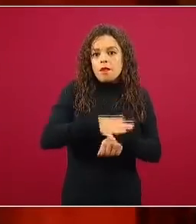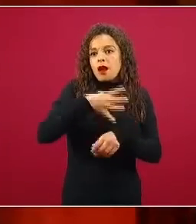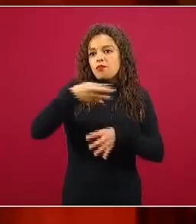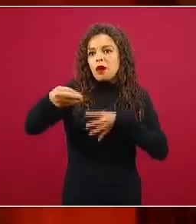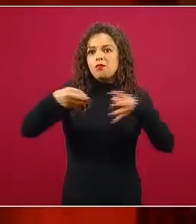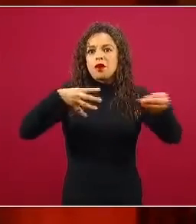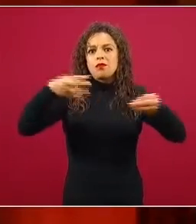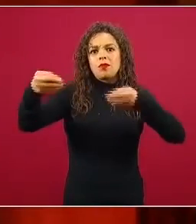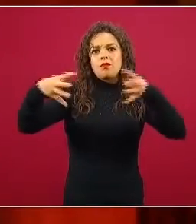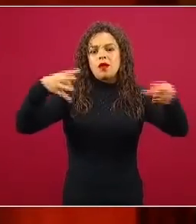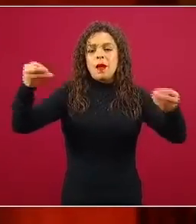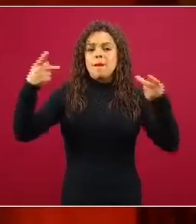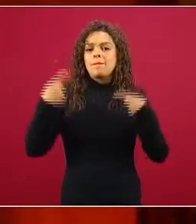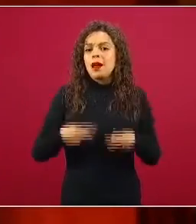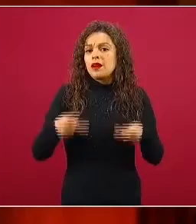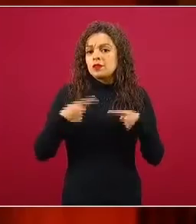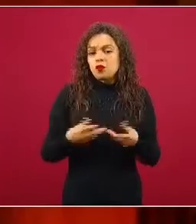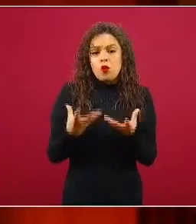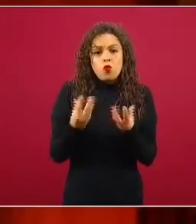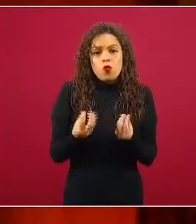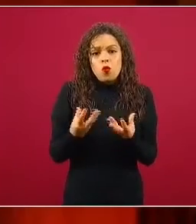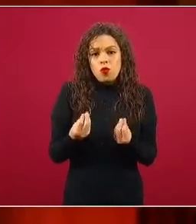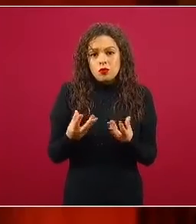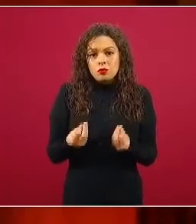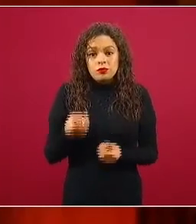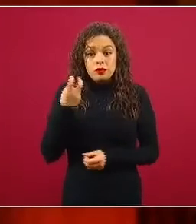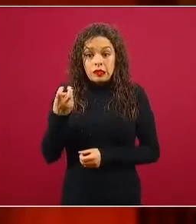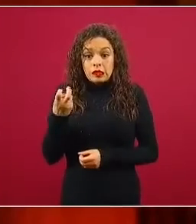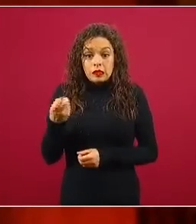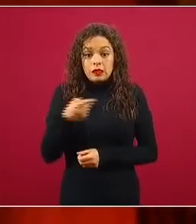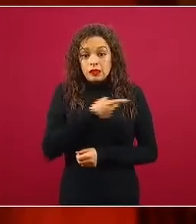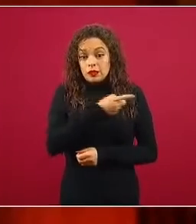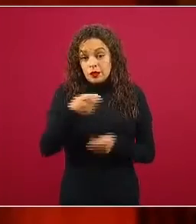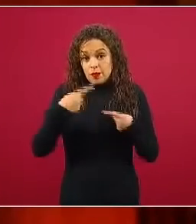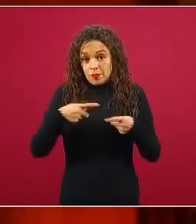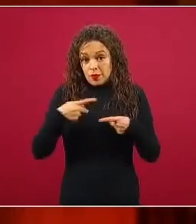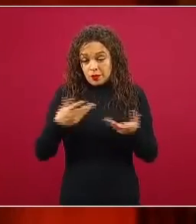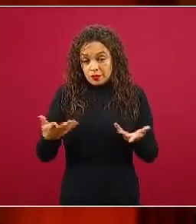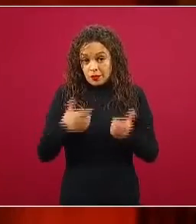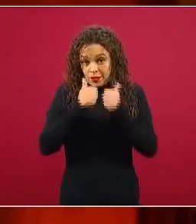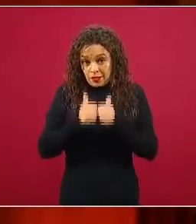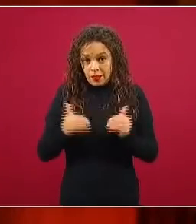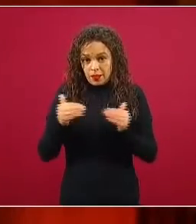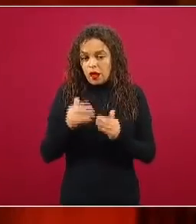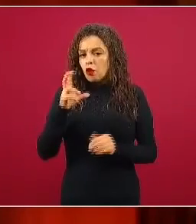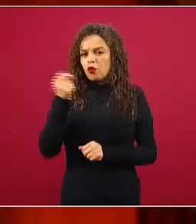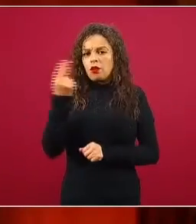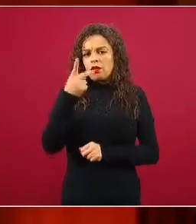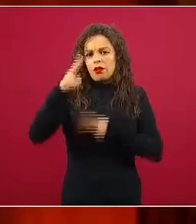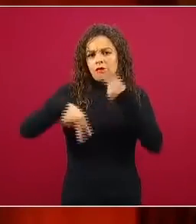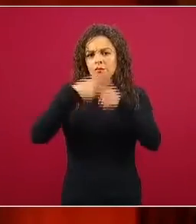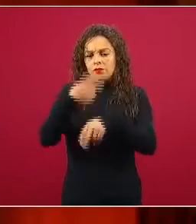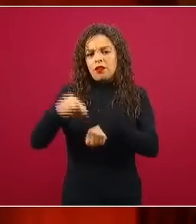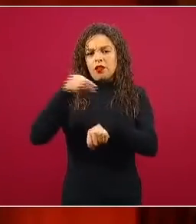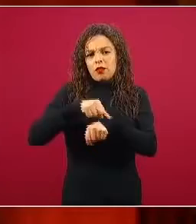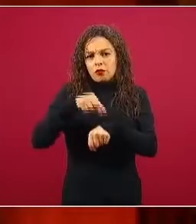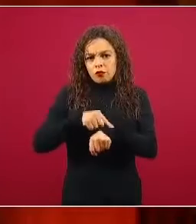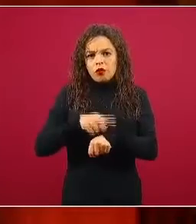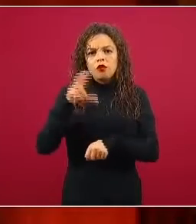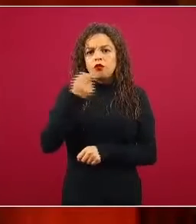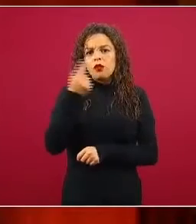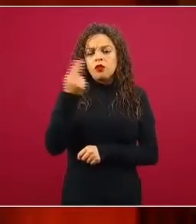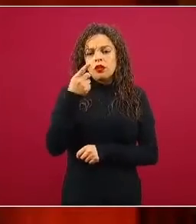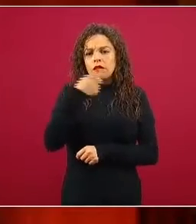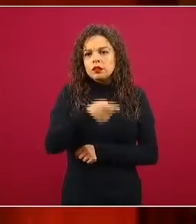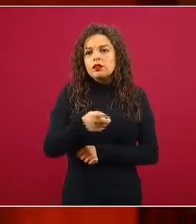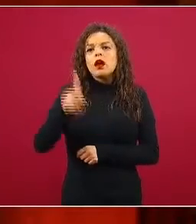Por lo tanto, estas personas no van a llegar a una unidad de salud, no van en su momento a demandar una